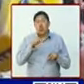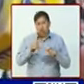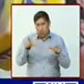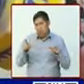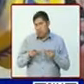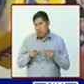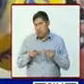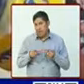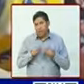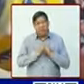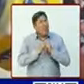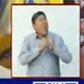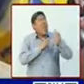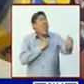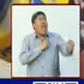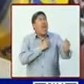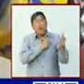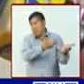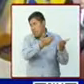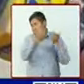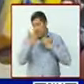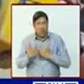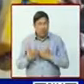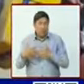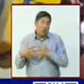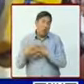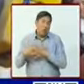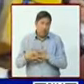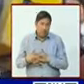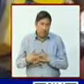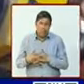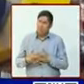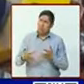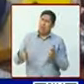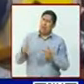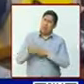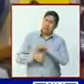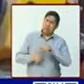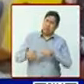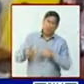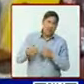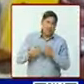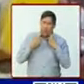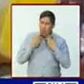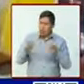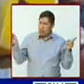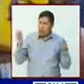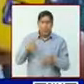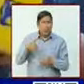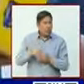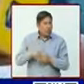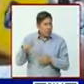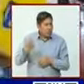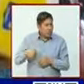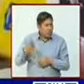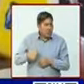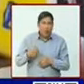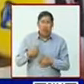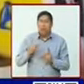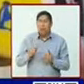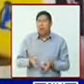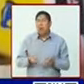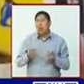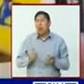que de nuevo reponer actitudes, cabe recalcar que esto ya es una confusión. Ya se está lanzando la elección judicial, pero